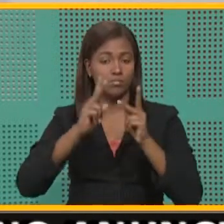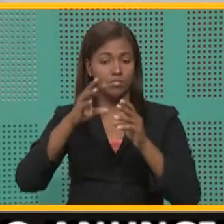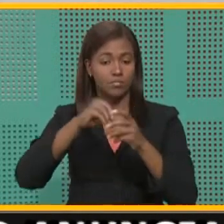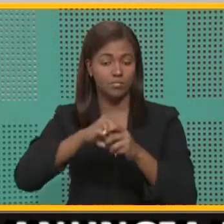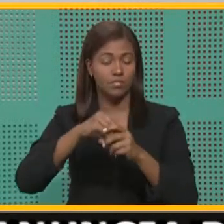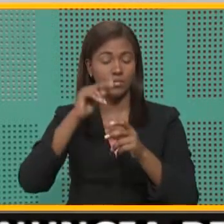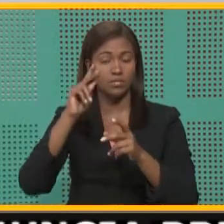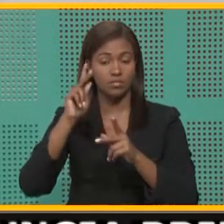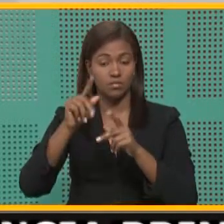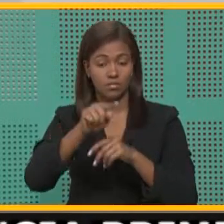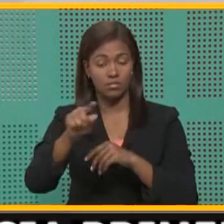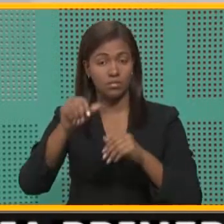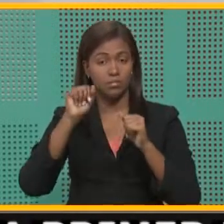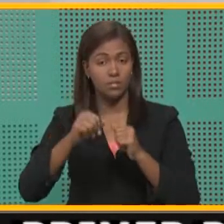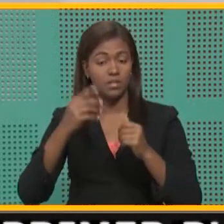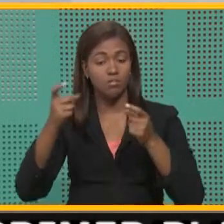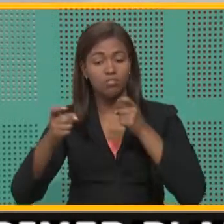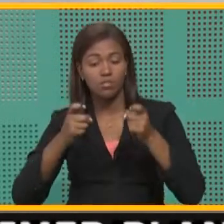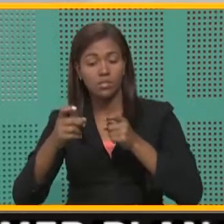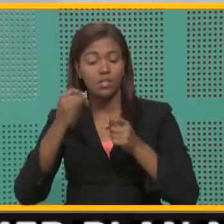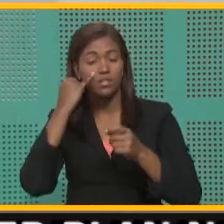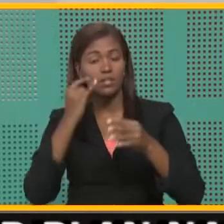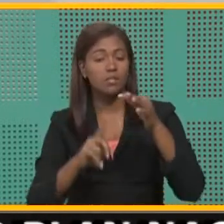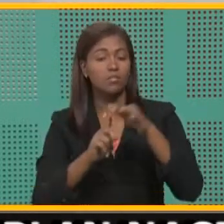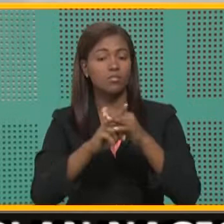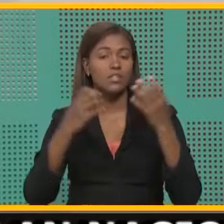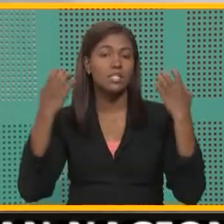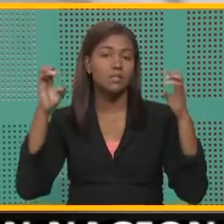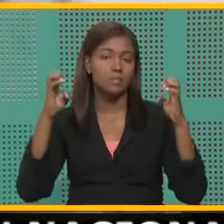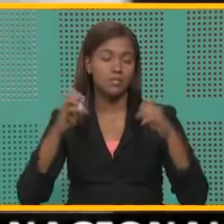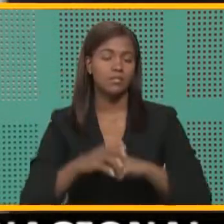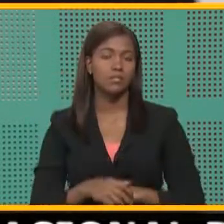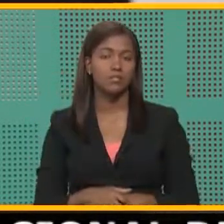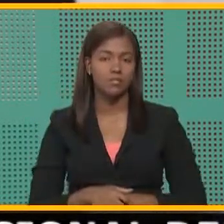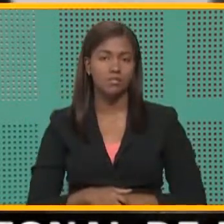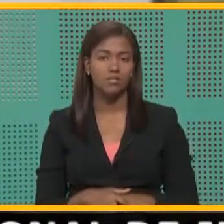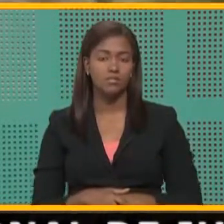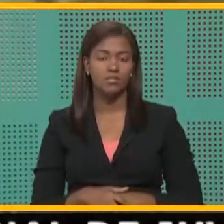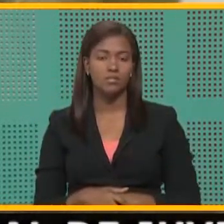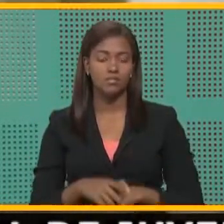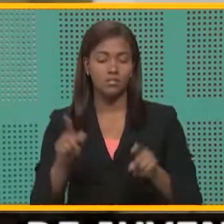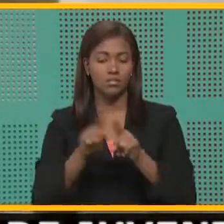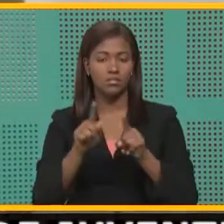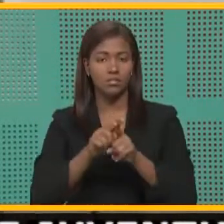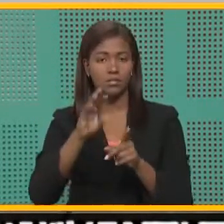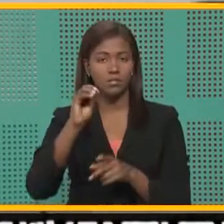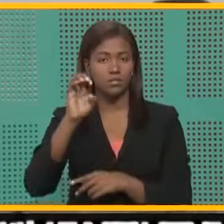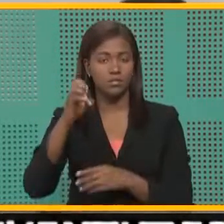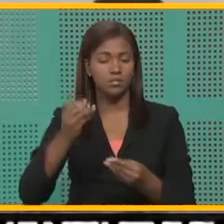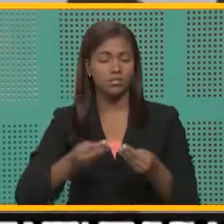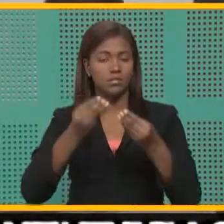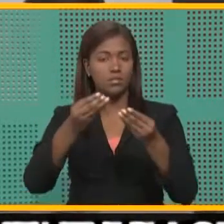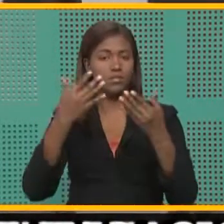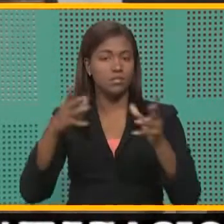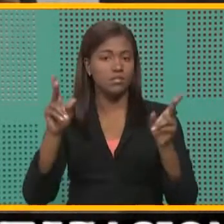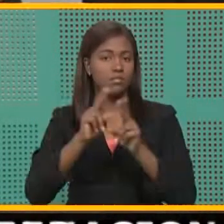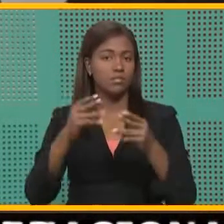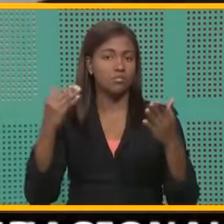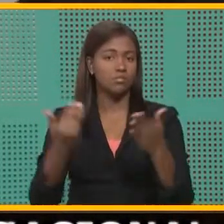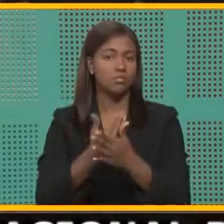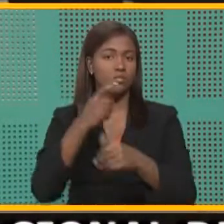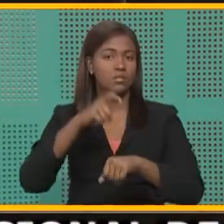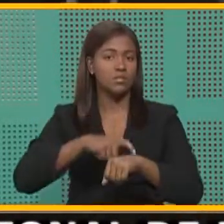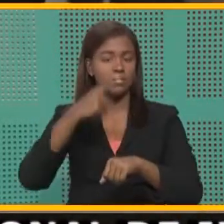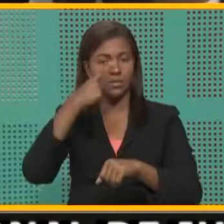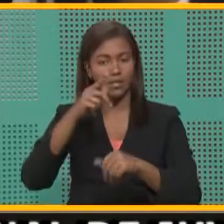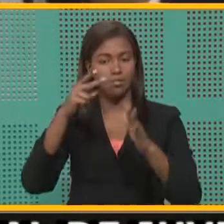y a las autoridades a gestionar una crisis o un evento de emergencia. Además, el COE hizo entrega formal de la nueva versión